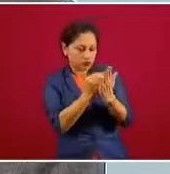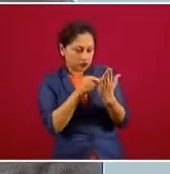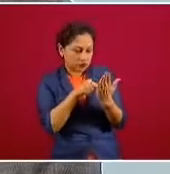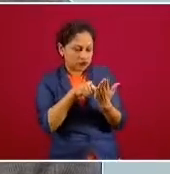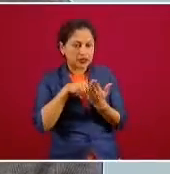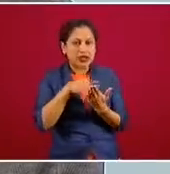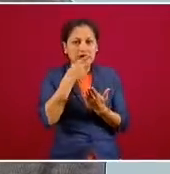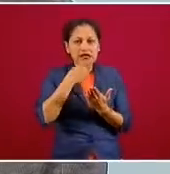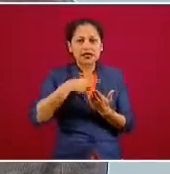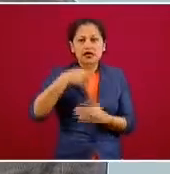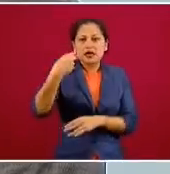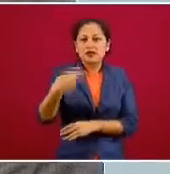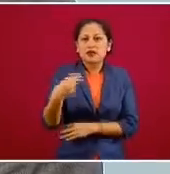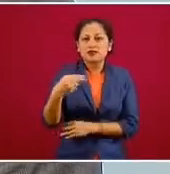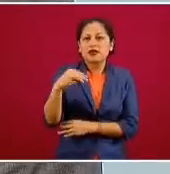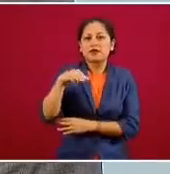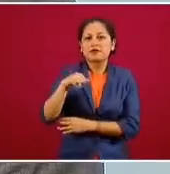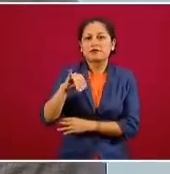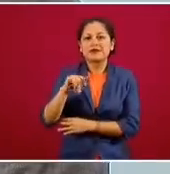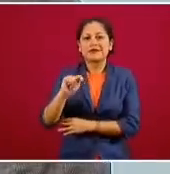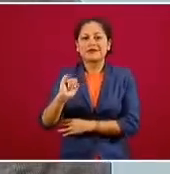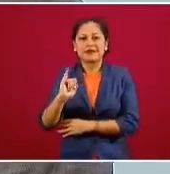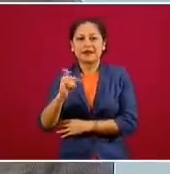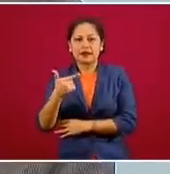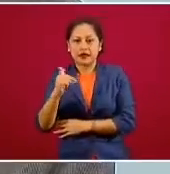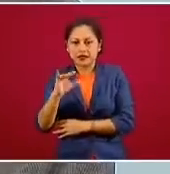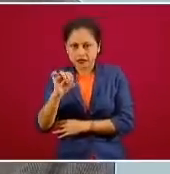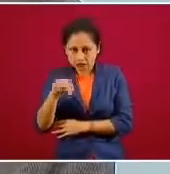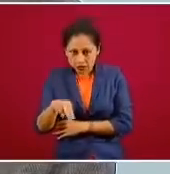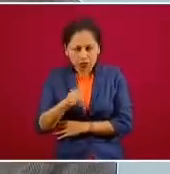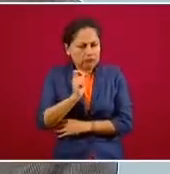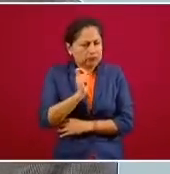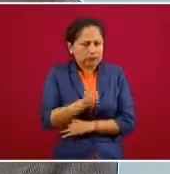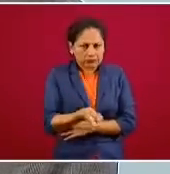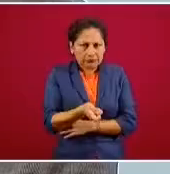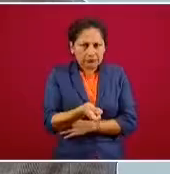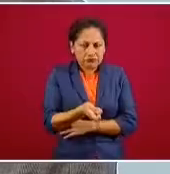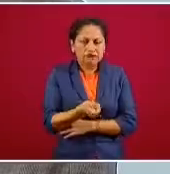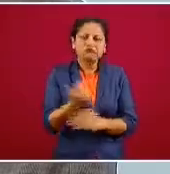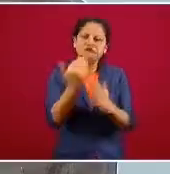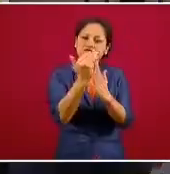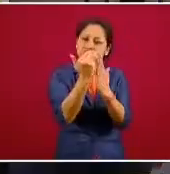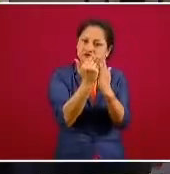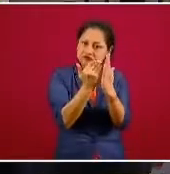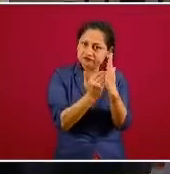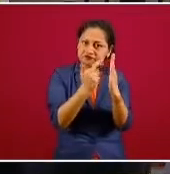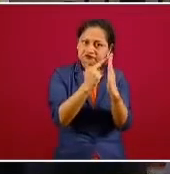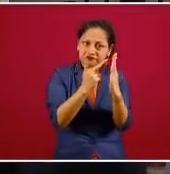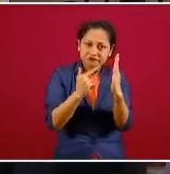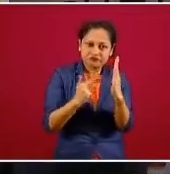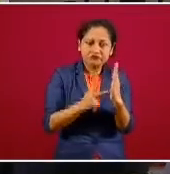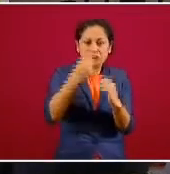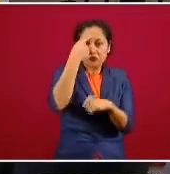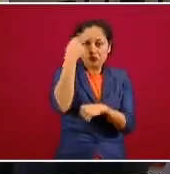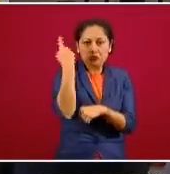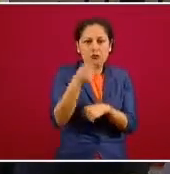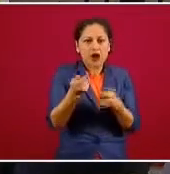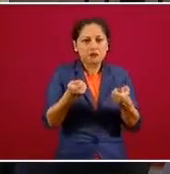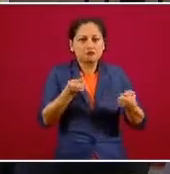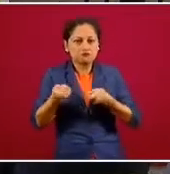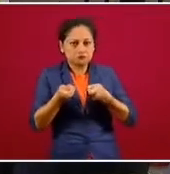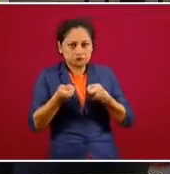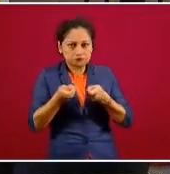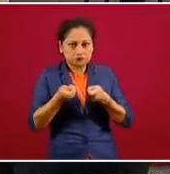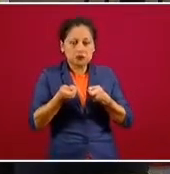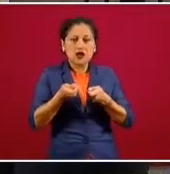llamamos mitigación comunitaria, que son unas medidas de prevención y control de